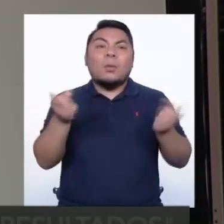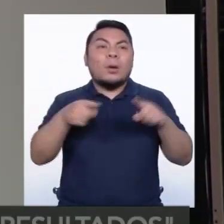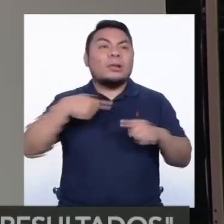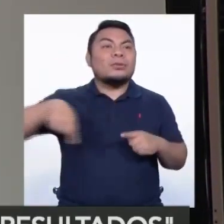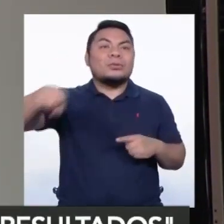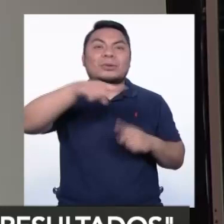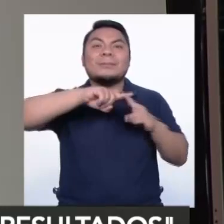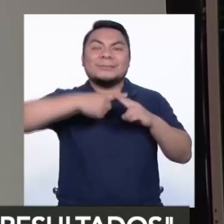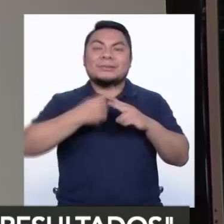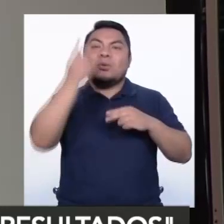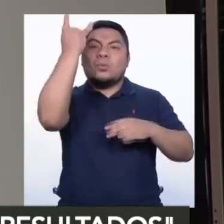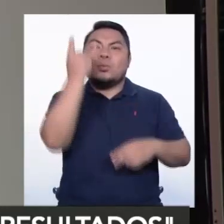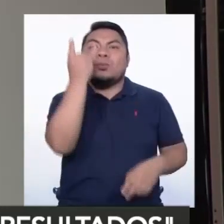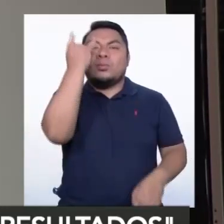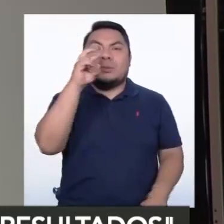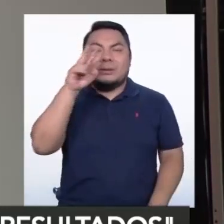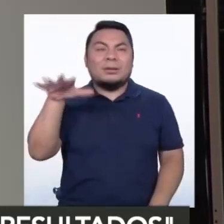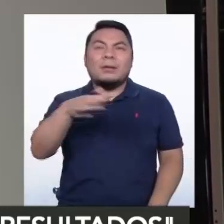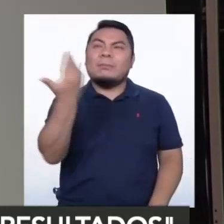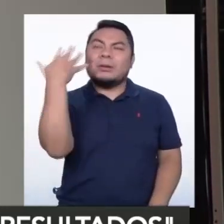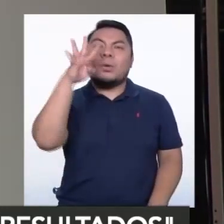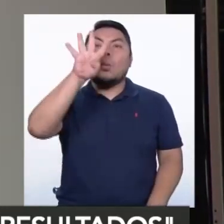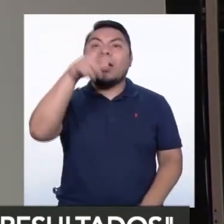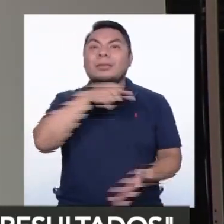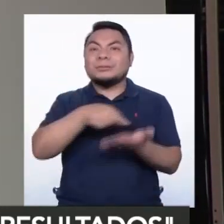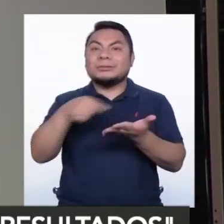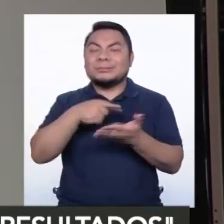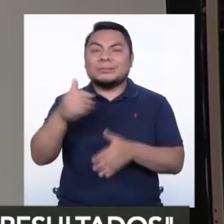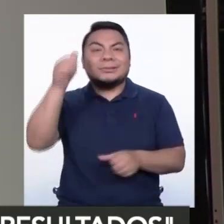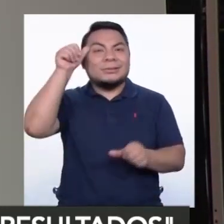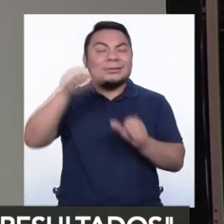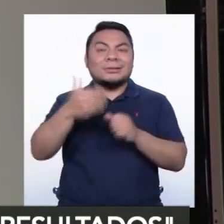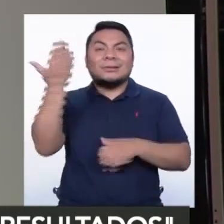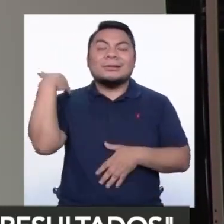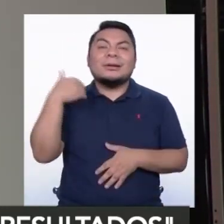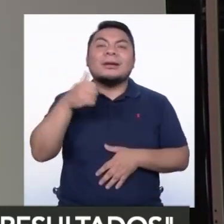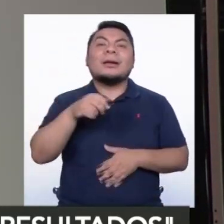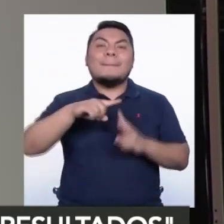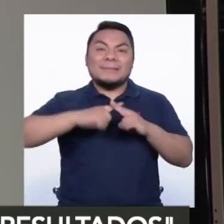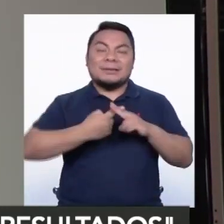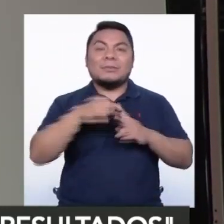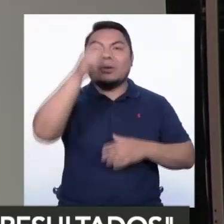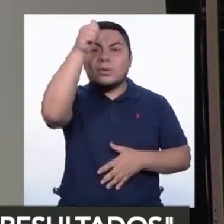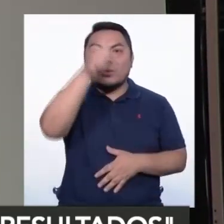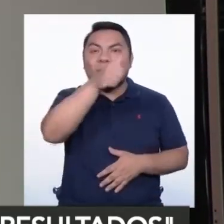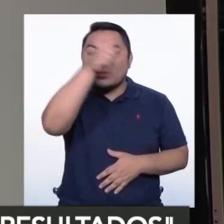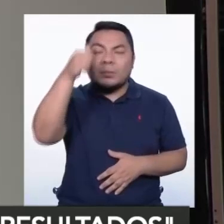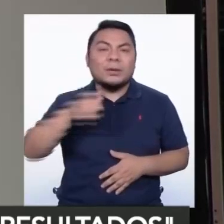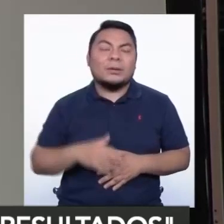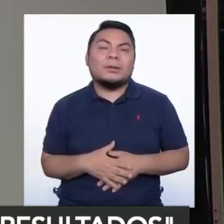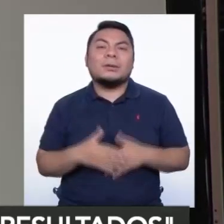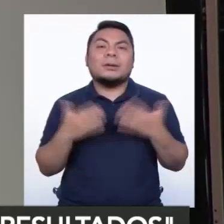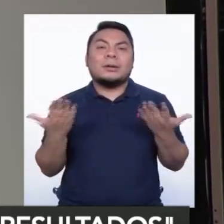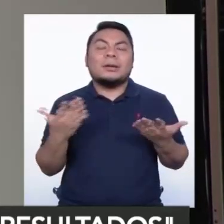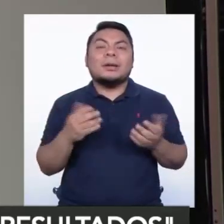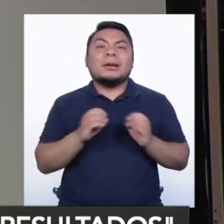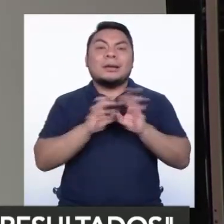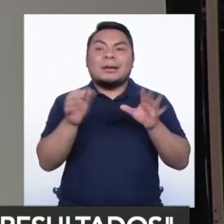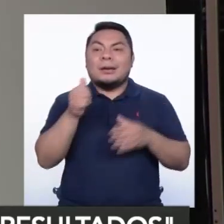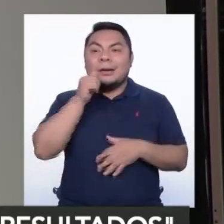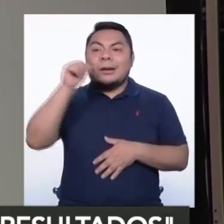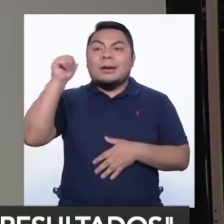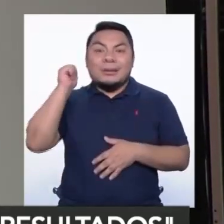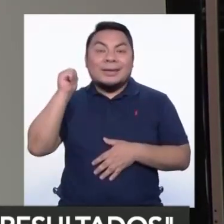emergencia, hace exactamente 4 semanas, recuerden que empezamos un domingo, que al día de ayer